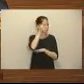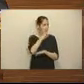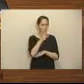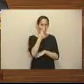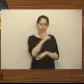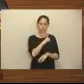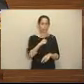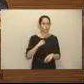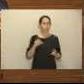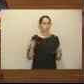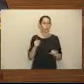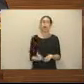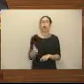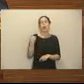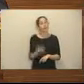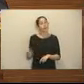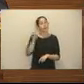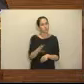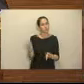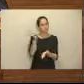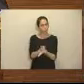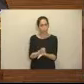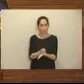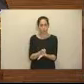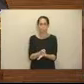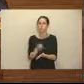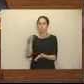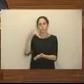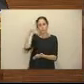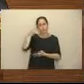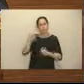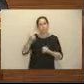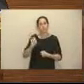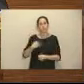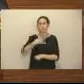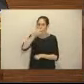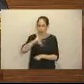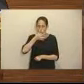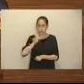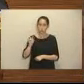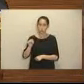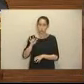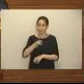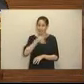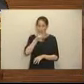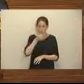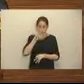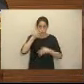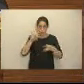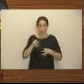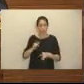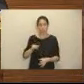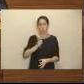particulares. Ayer volvió a repetirlo otra vez. Usted está encerrado en ese discurso y es un discurso absolutamente